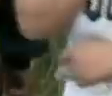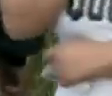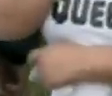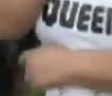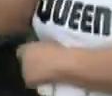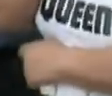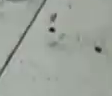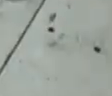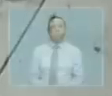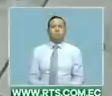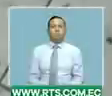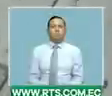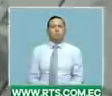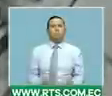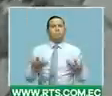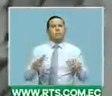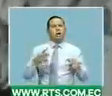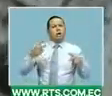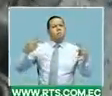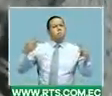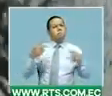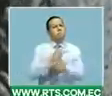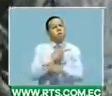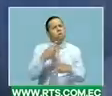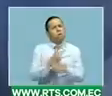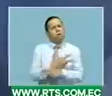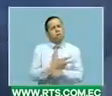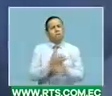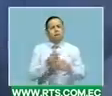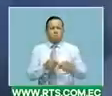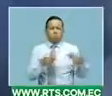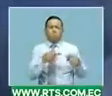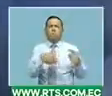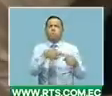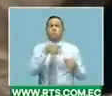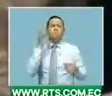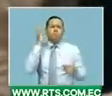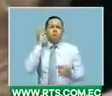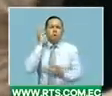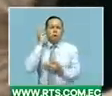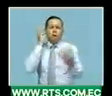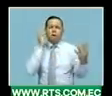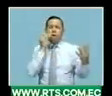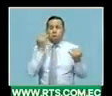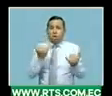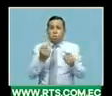El nivel de violencia contra la mujer se ha incrementado, sobre todo en el último mes.